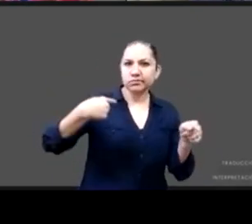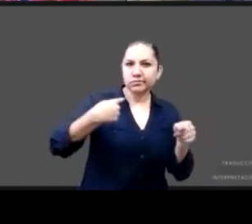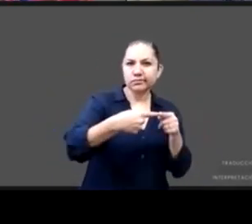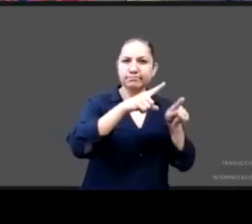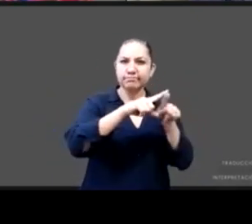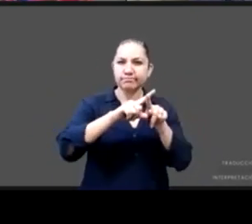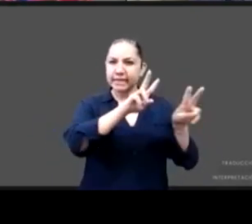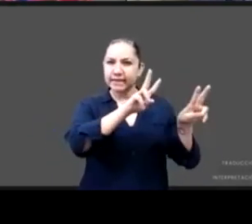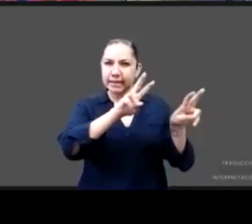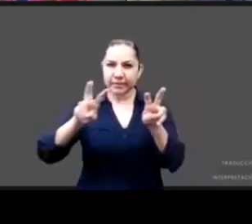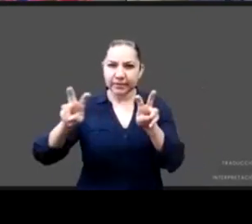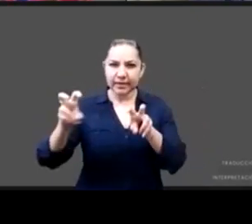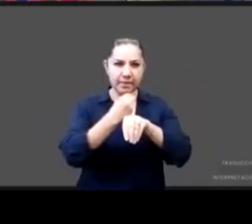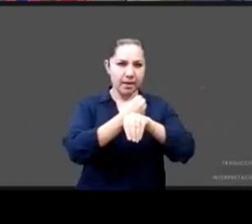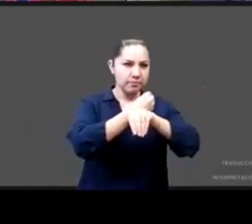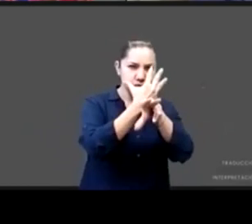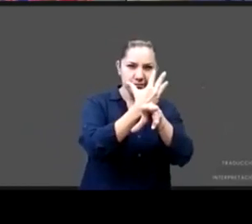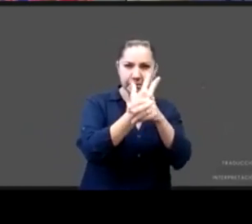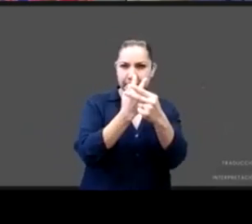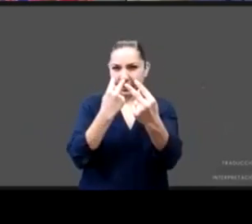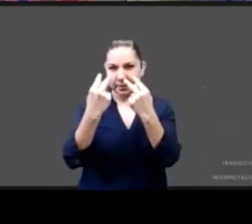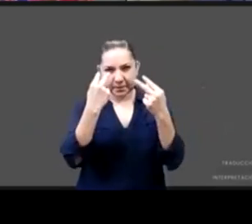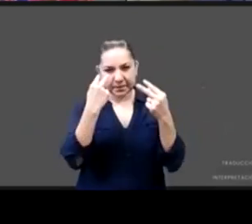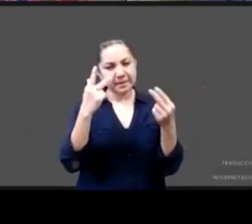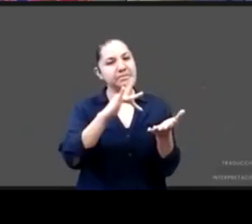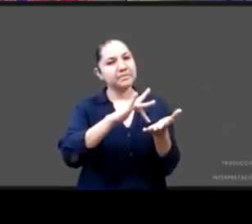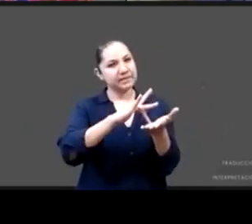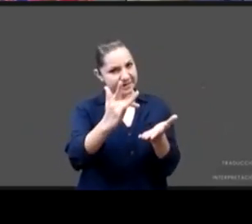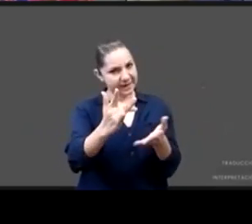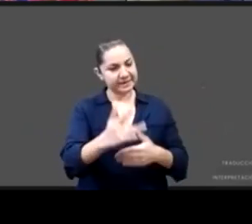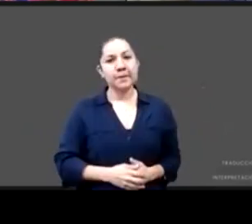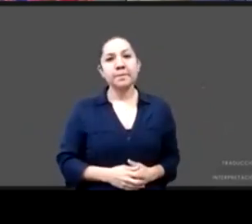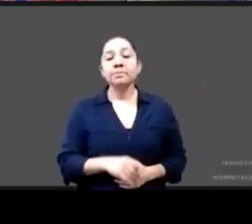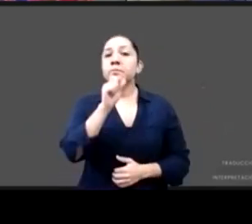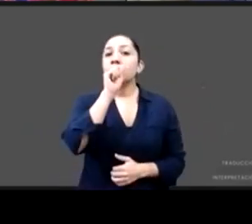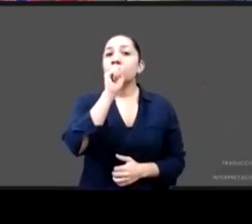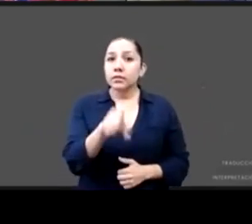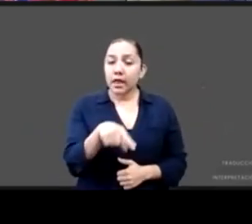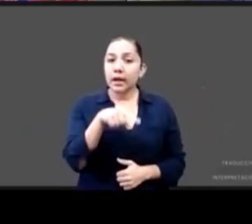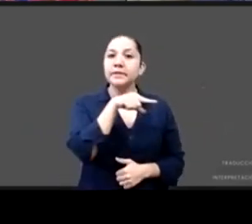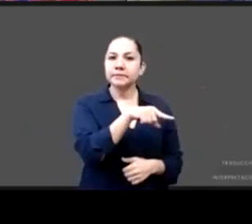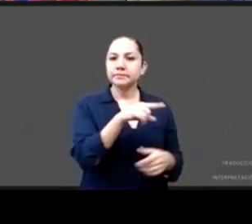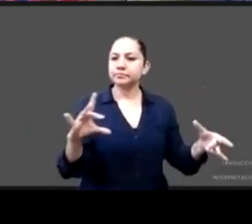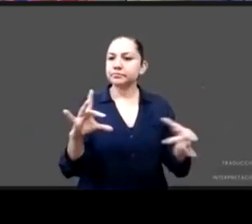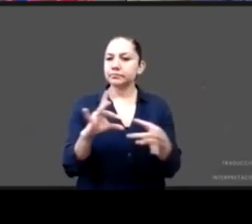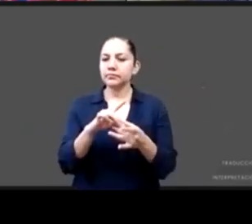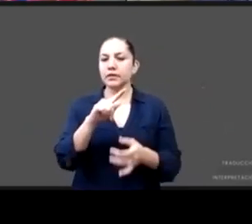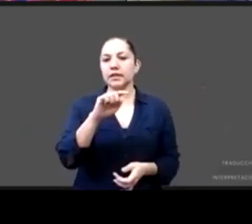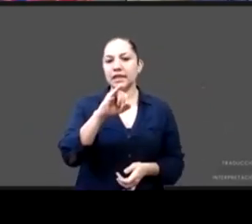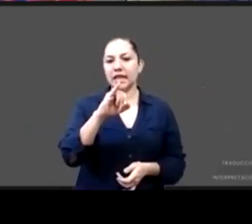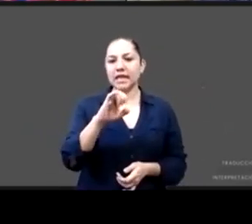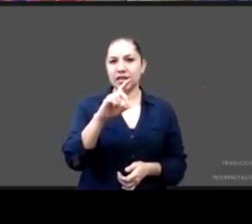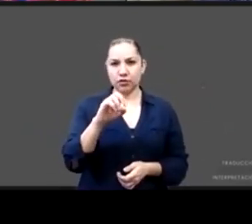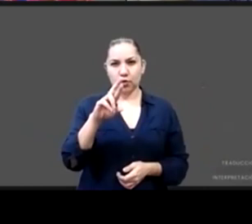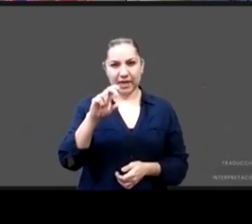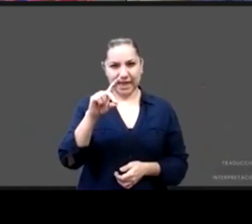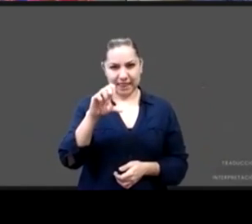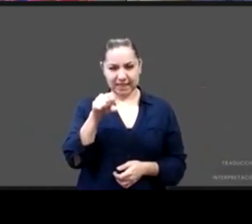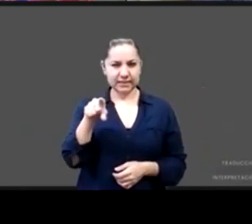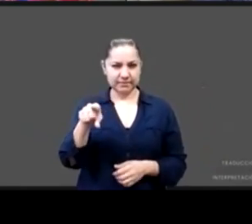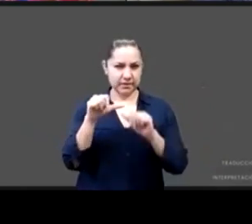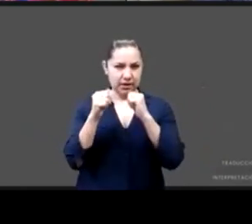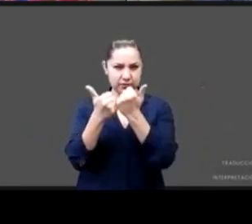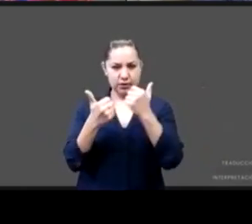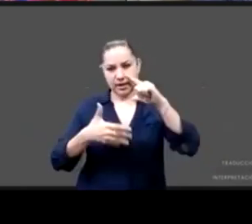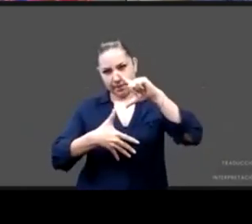Y bueno, esta es una iniciativa que también se coordina con Tejiendo Redes Infancia, esta articulación latinoamericana